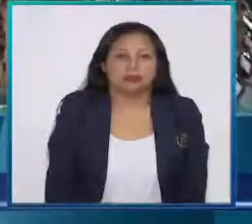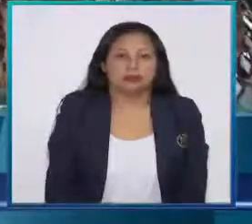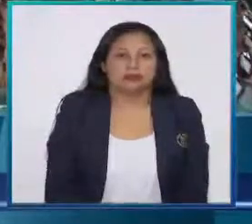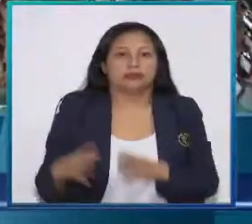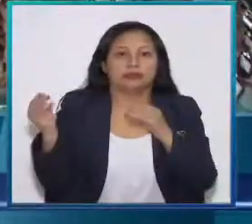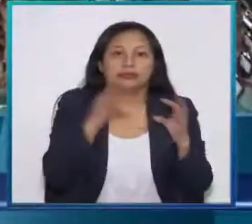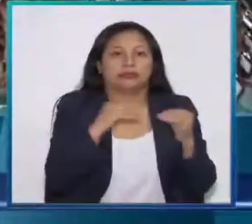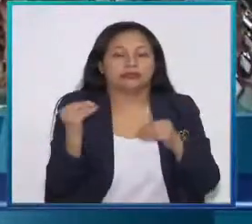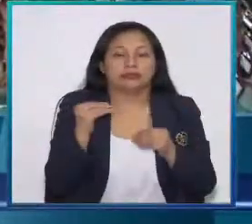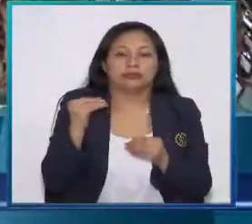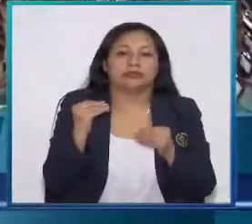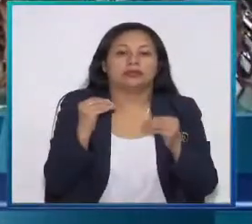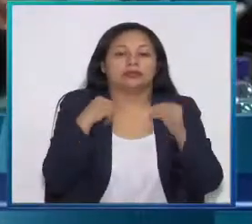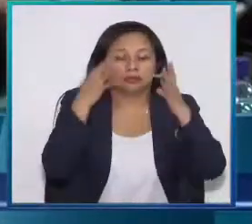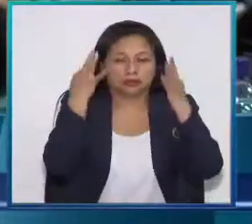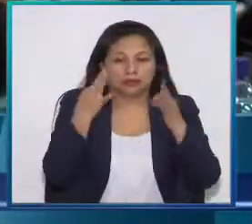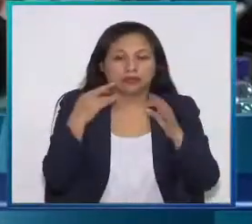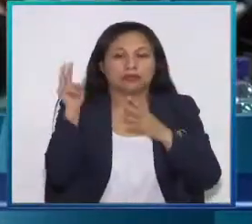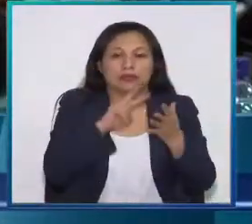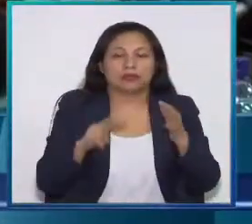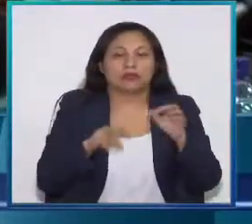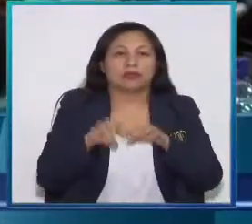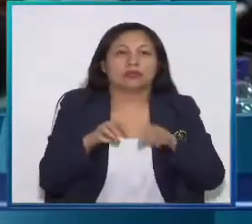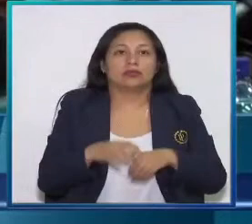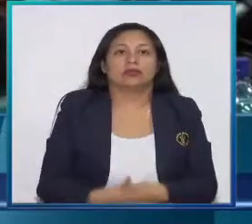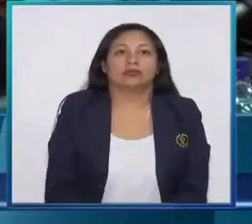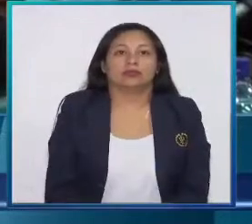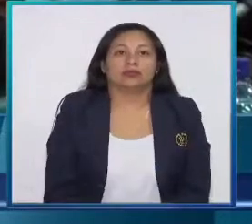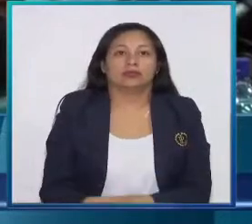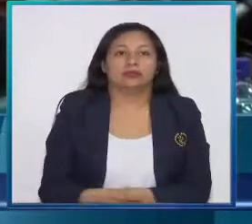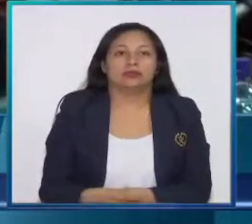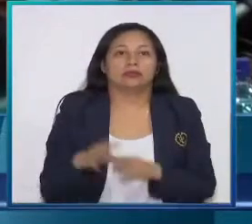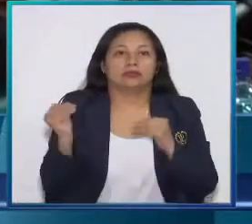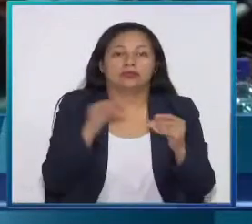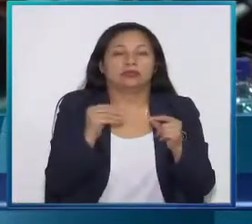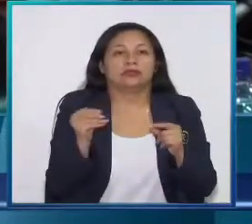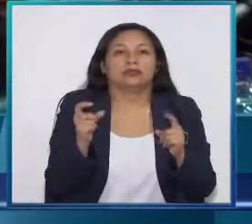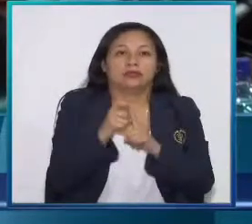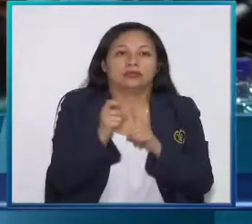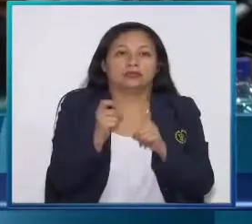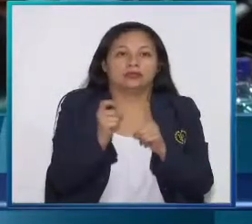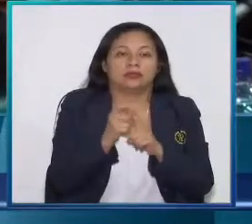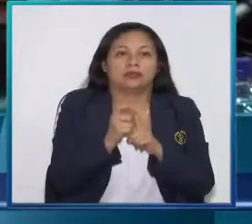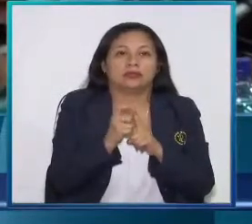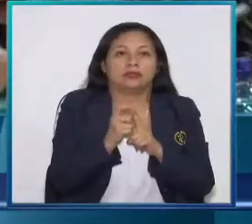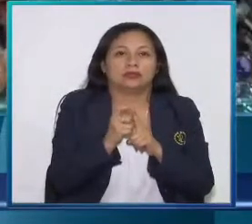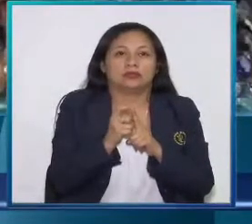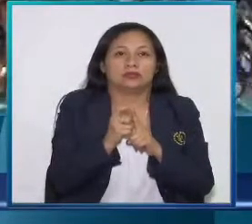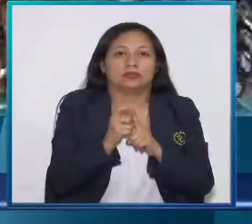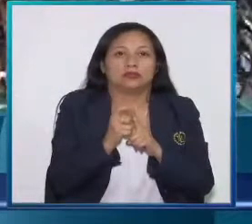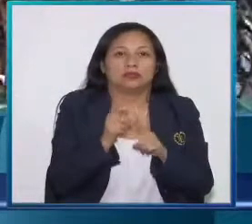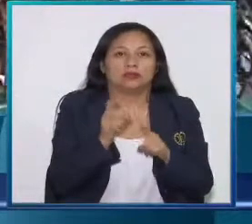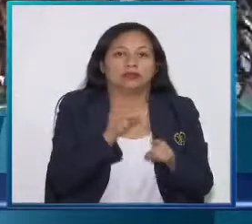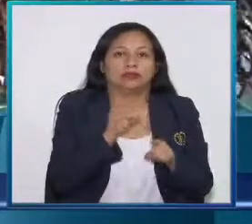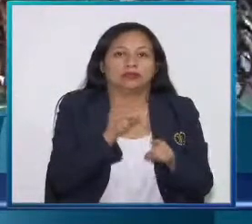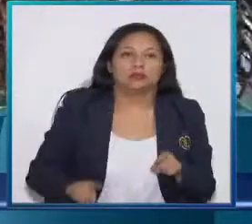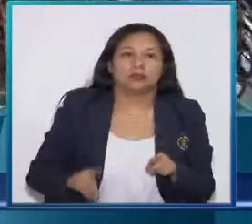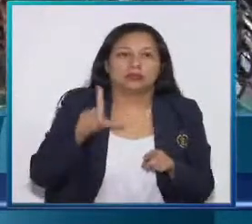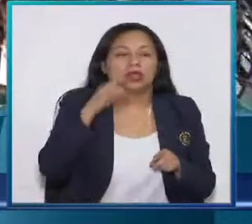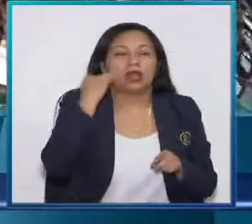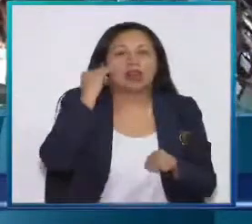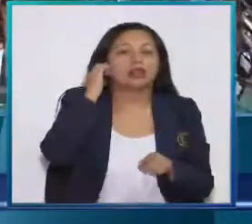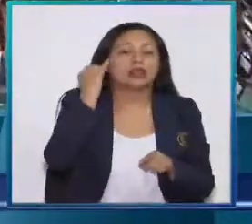A discusión el proyecto de acuerdo leído por secretaría. No, para la discusión tiene la palabra la diputada